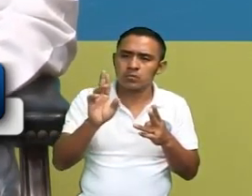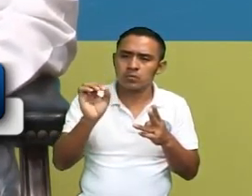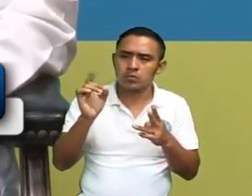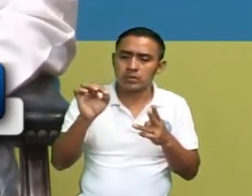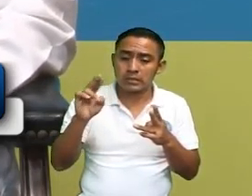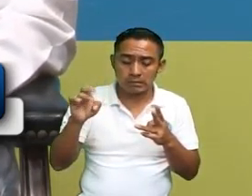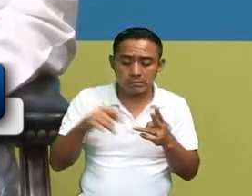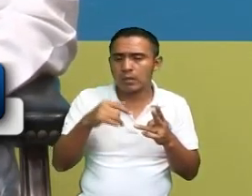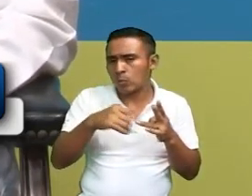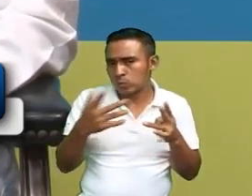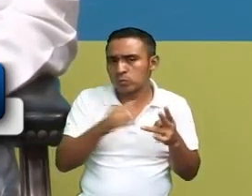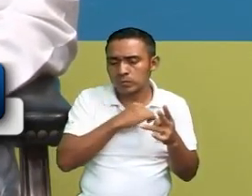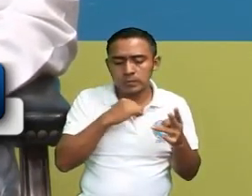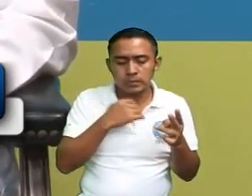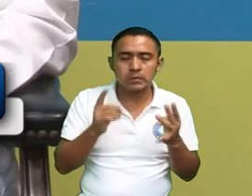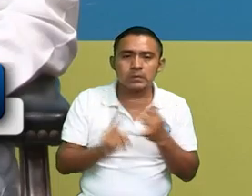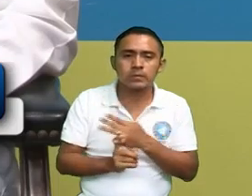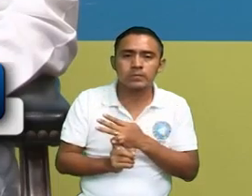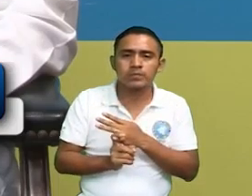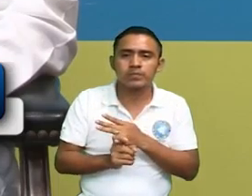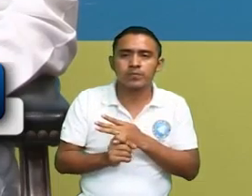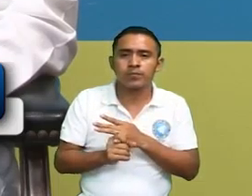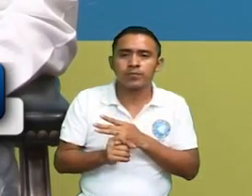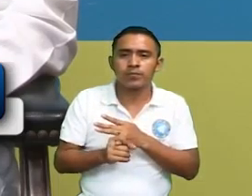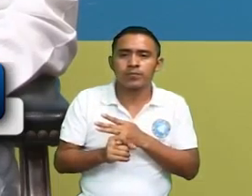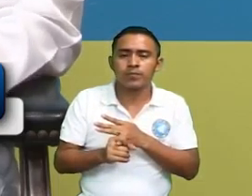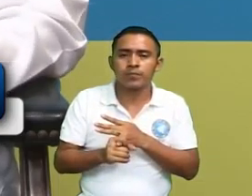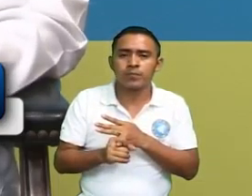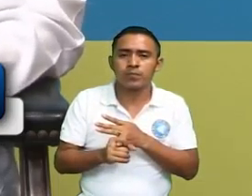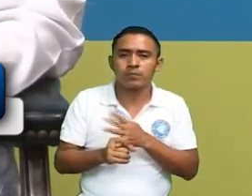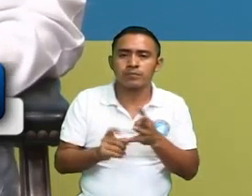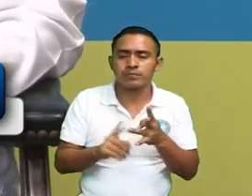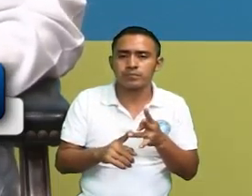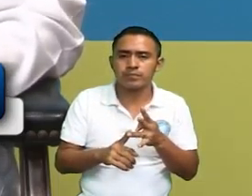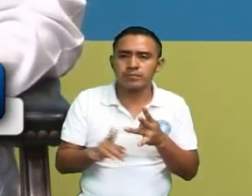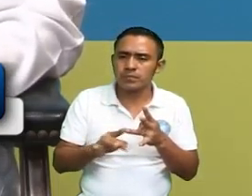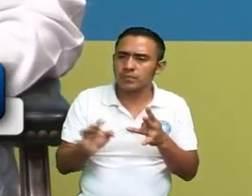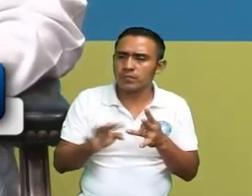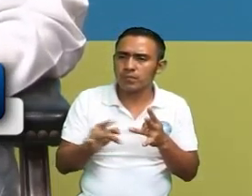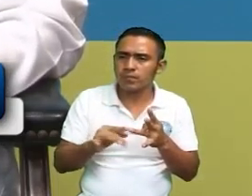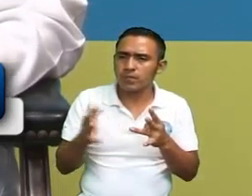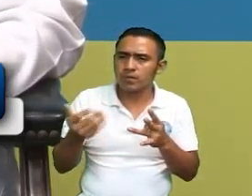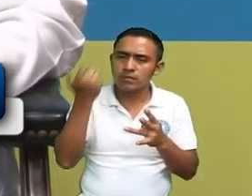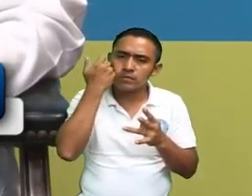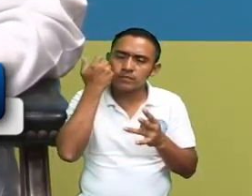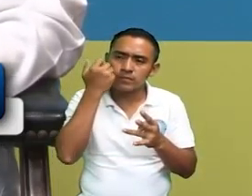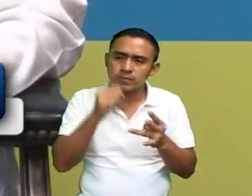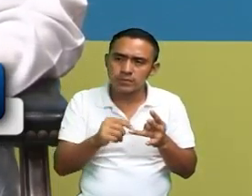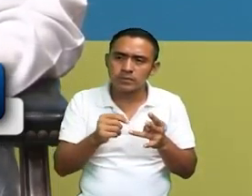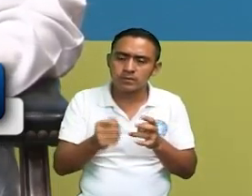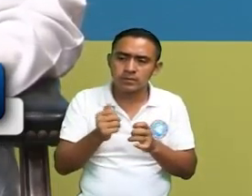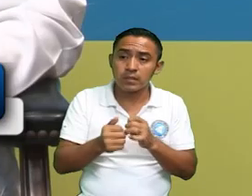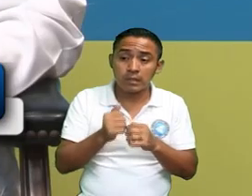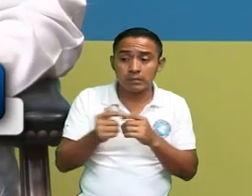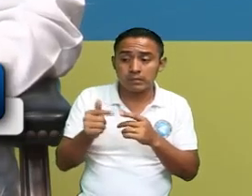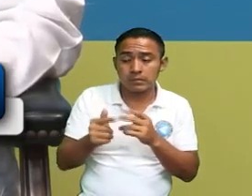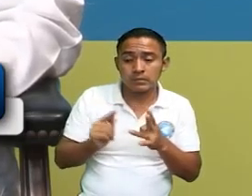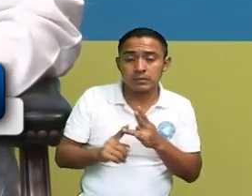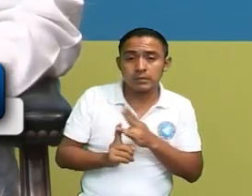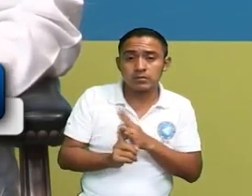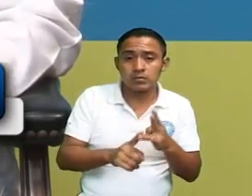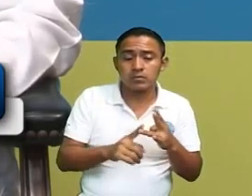saber qué tipo de lesión, en qué otras enfermedades están acompañando